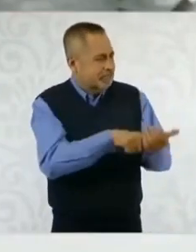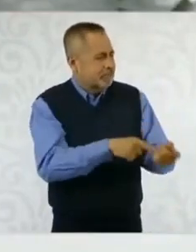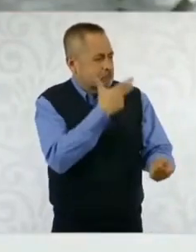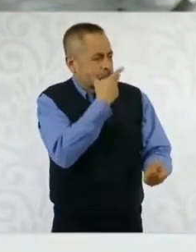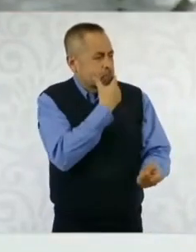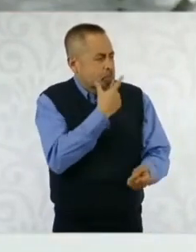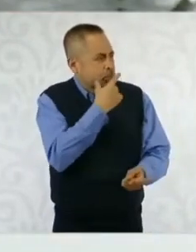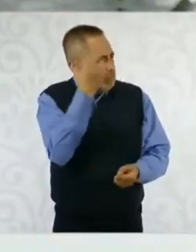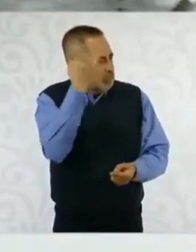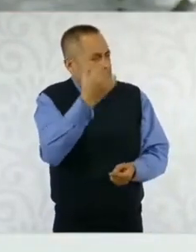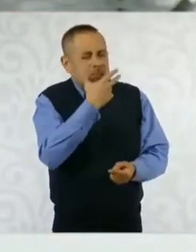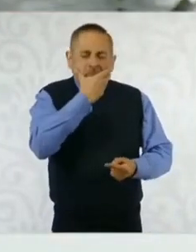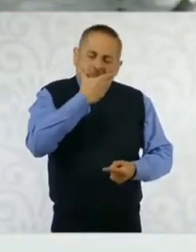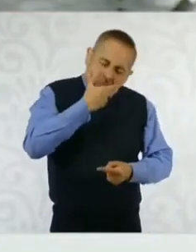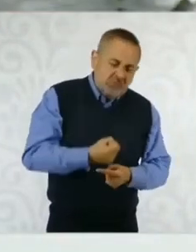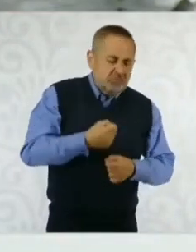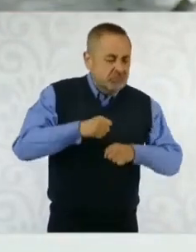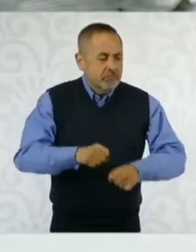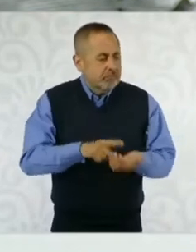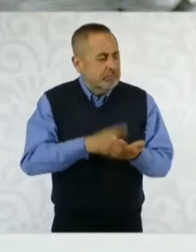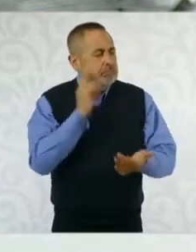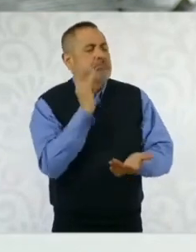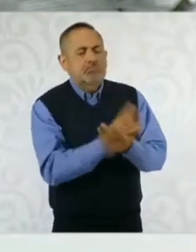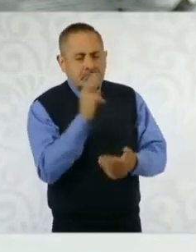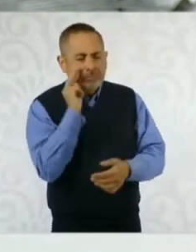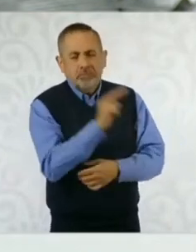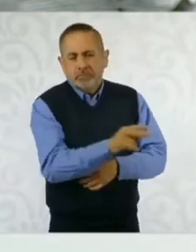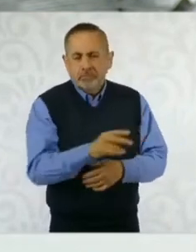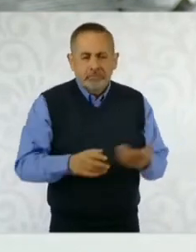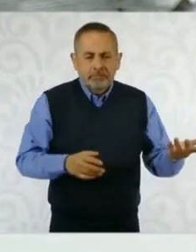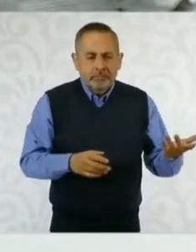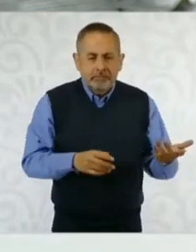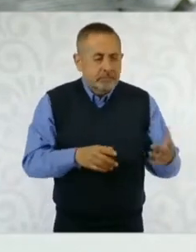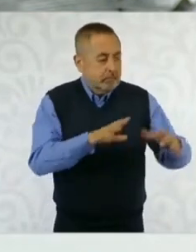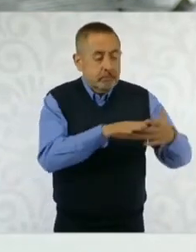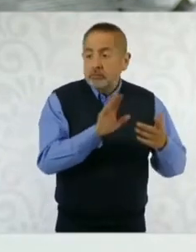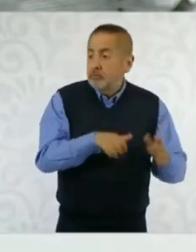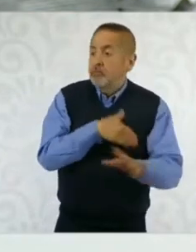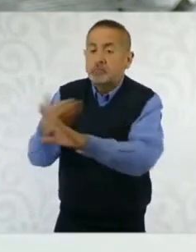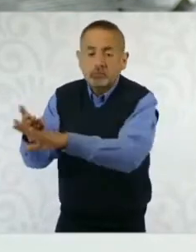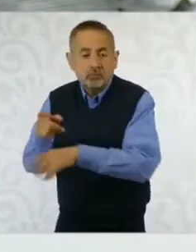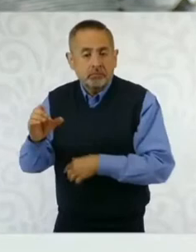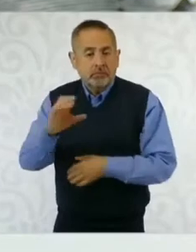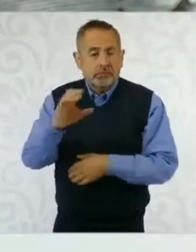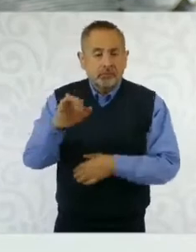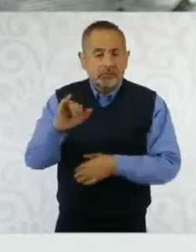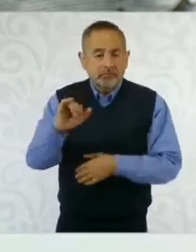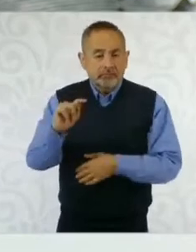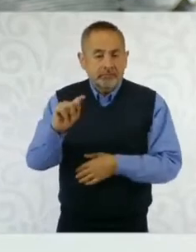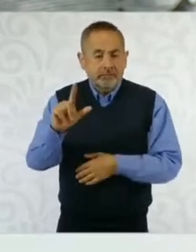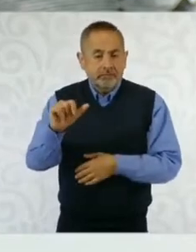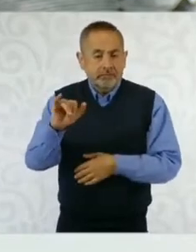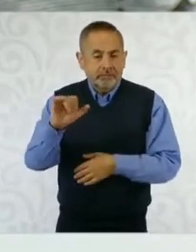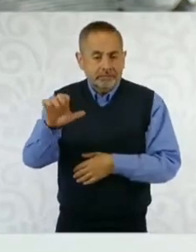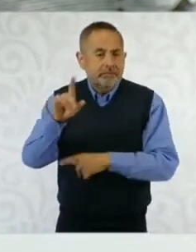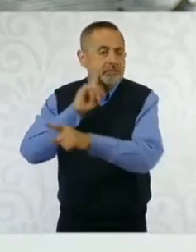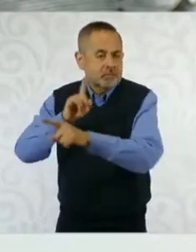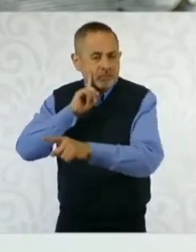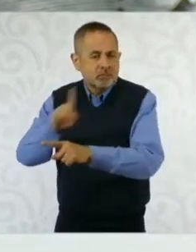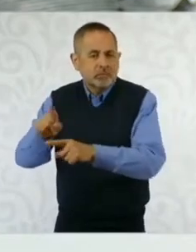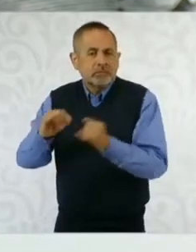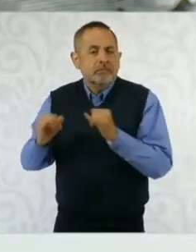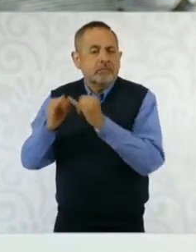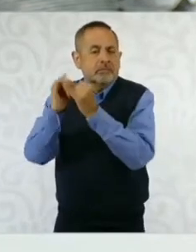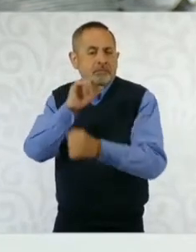son quienes las hacen. La crítica a Citlali, que además tiene toda nuestra solidaridad y nuestro